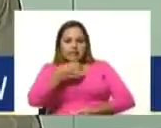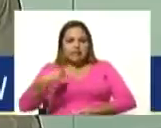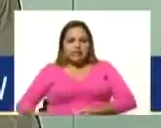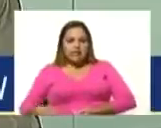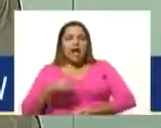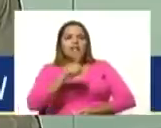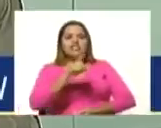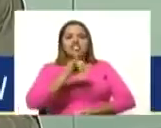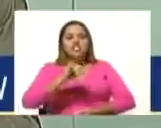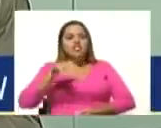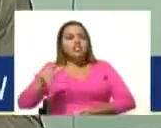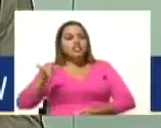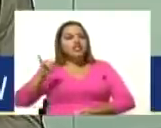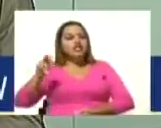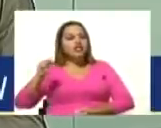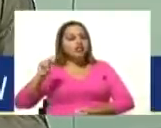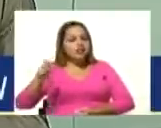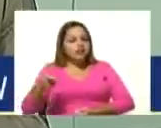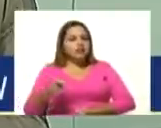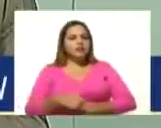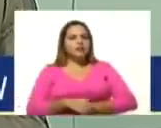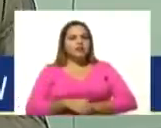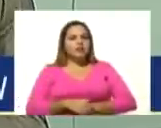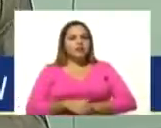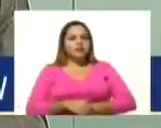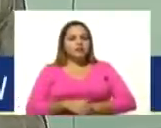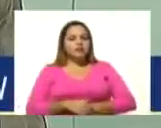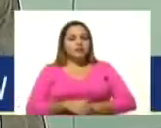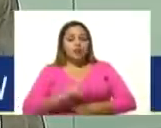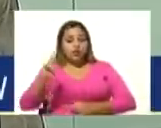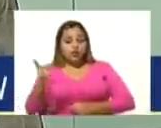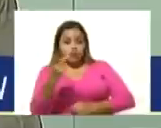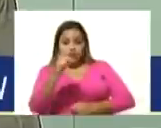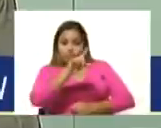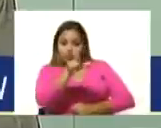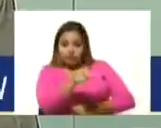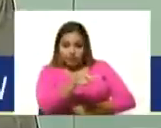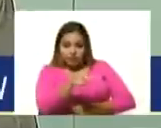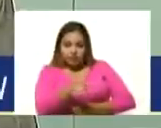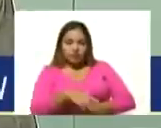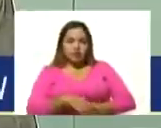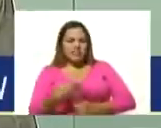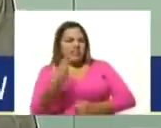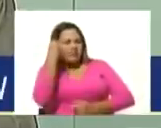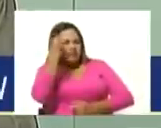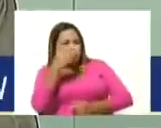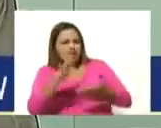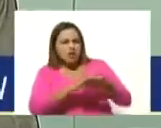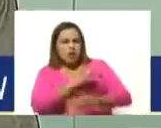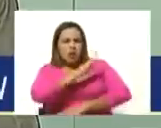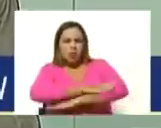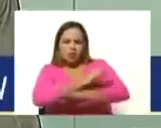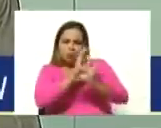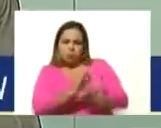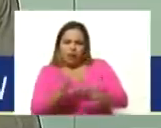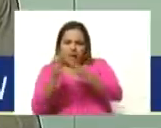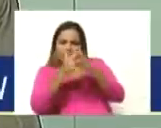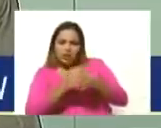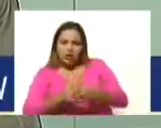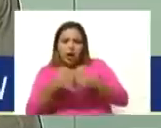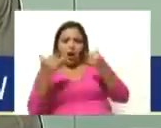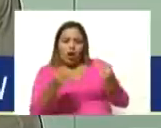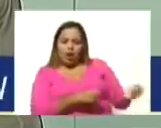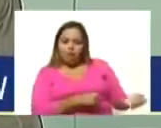gestión para lograr un Estado socialista moderno? Segunda pregunta, ¿qué le parece la actitud de los Estados Unidos que ahora deporta